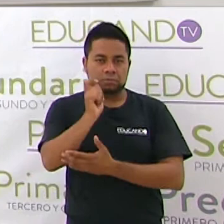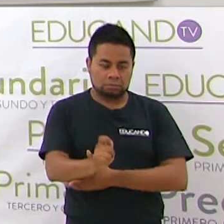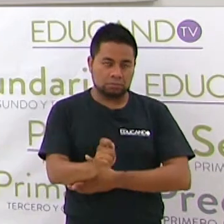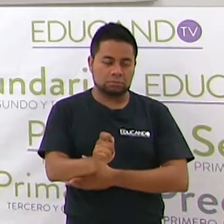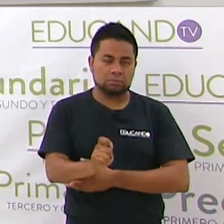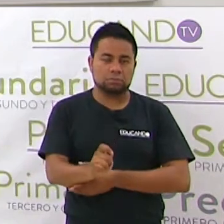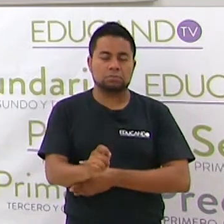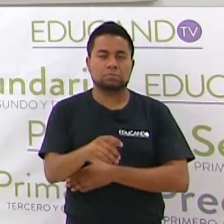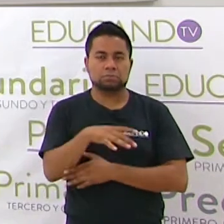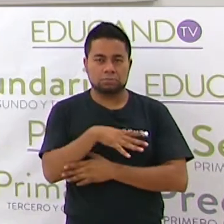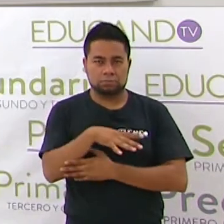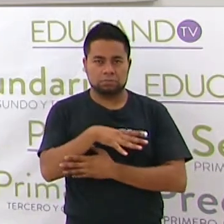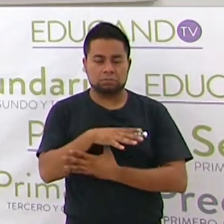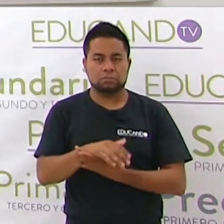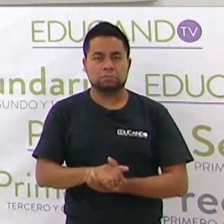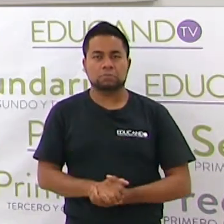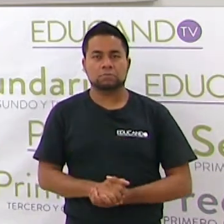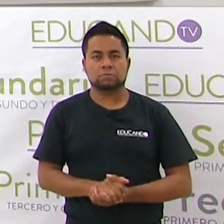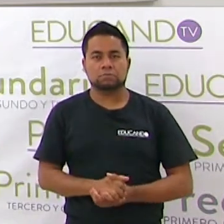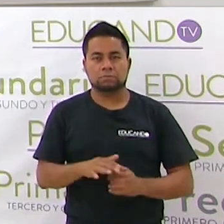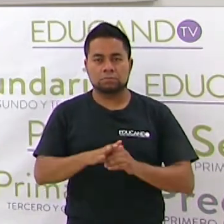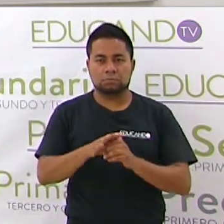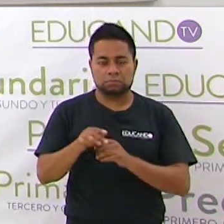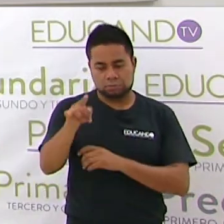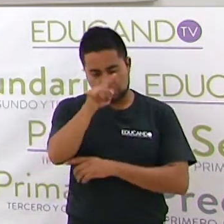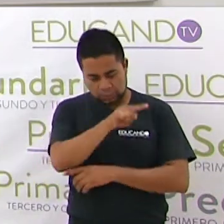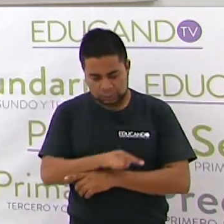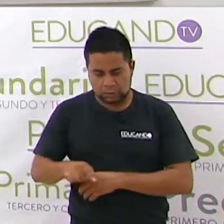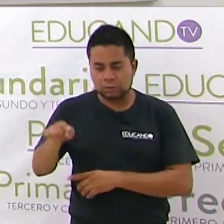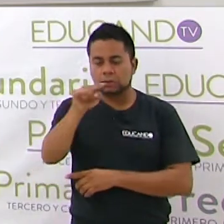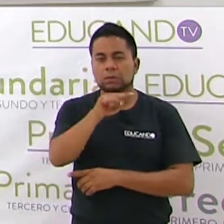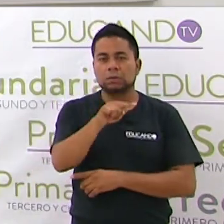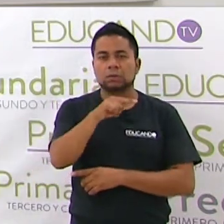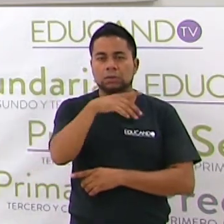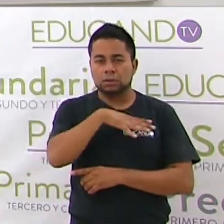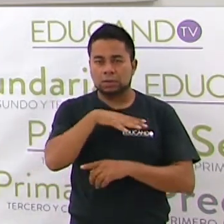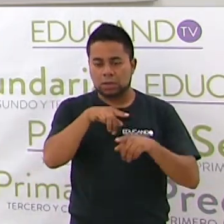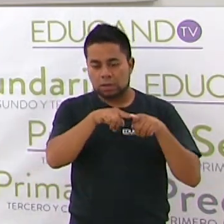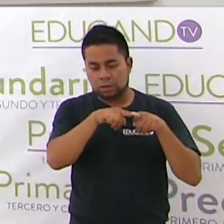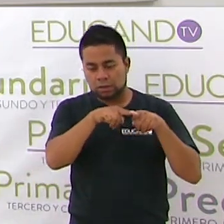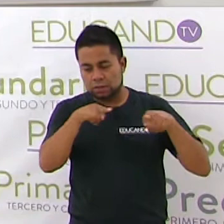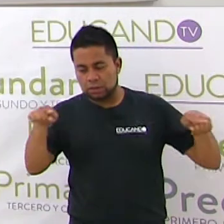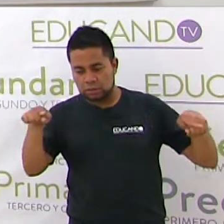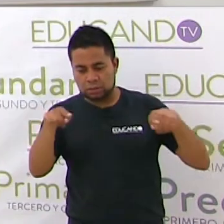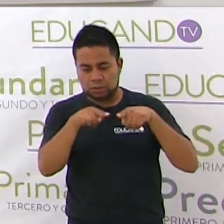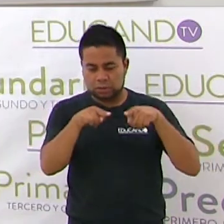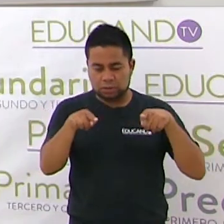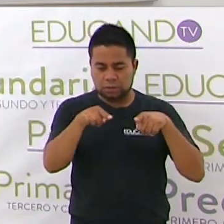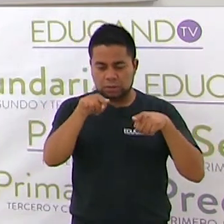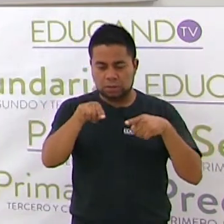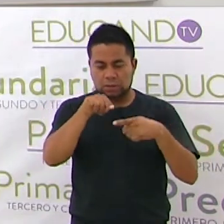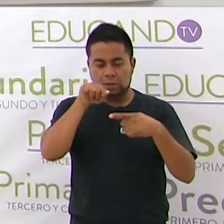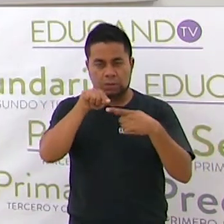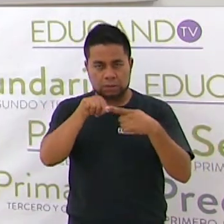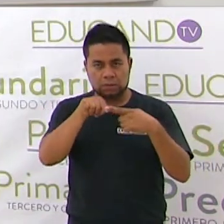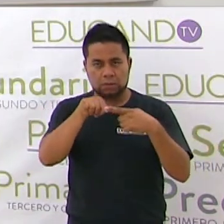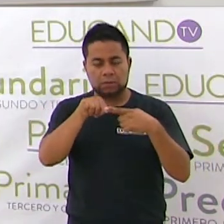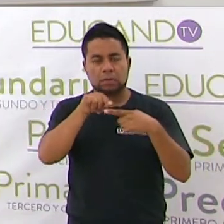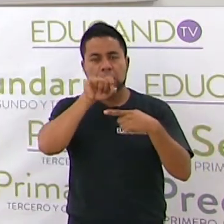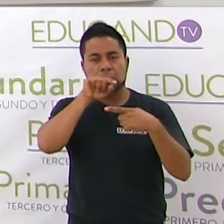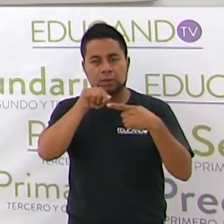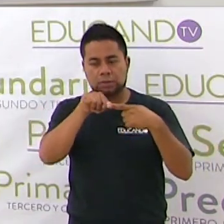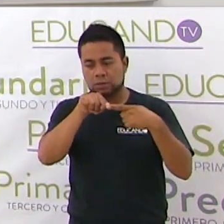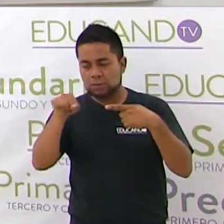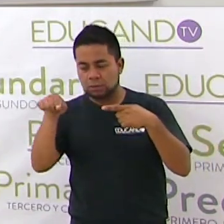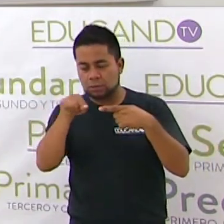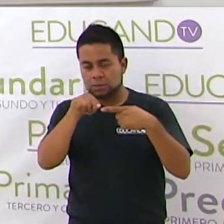tiene una circunferencia, tiene un diámetro, tiene un centro y tiene